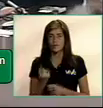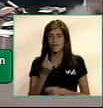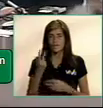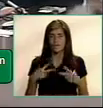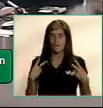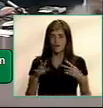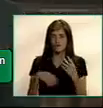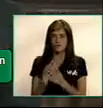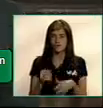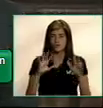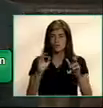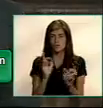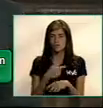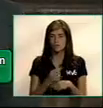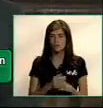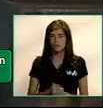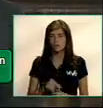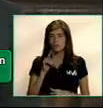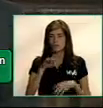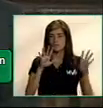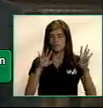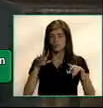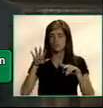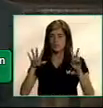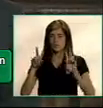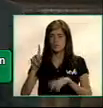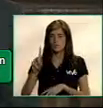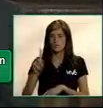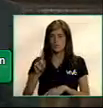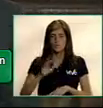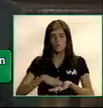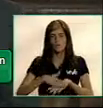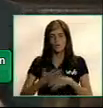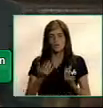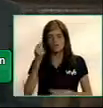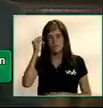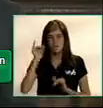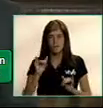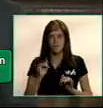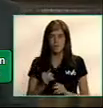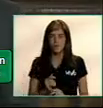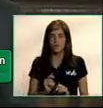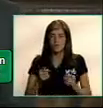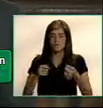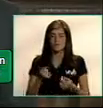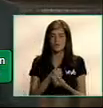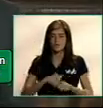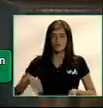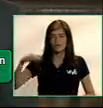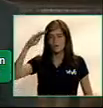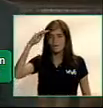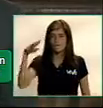el 8 de agosto de 1971, porque fue el día que ingresó a la Academia Militar de Venezuela.